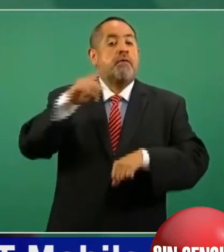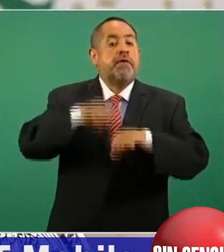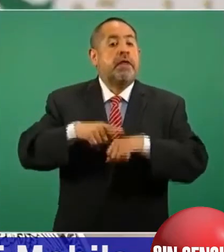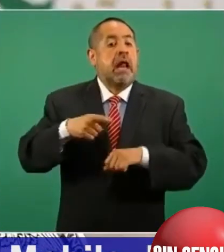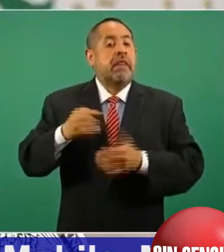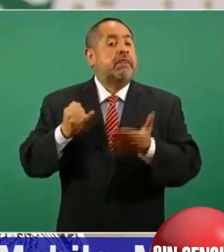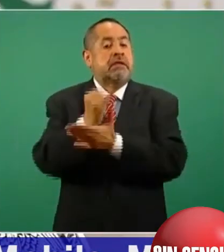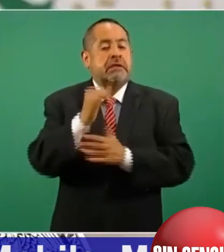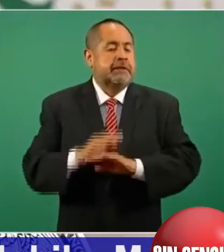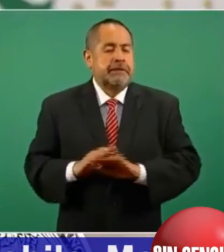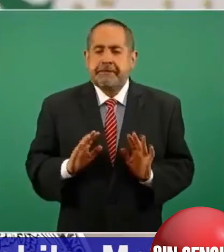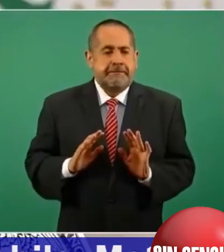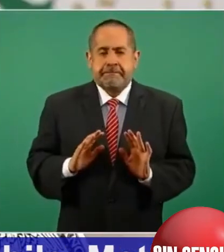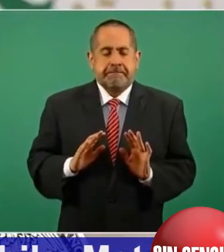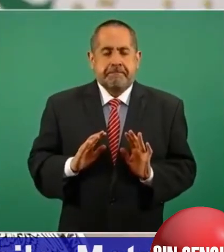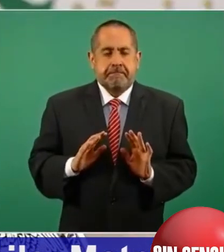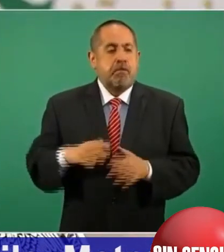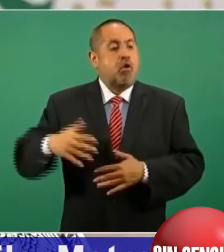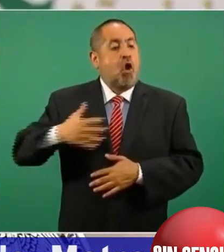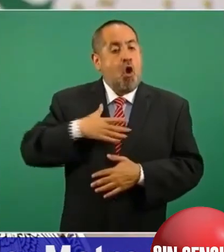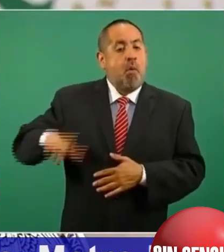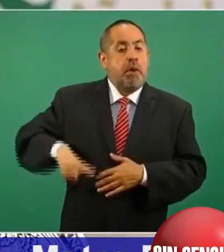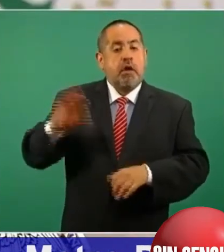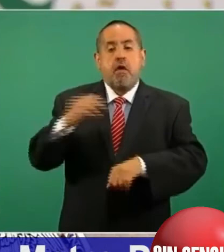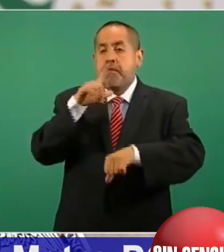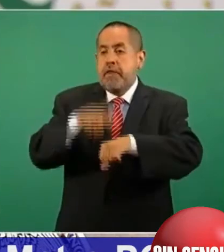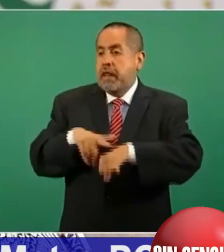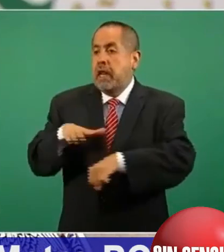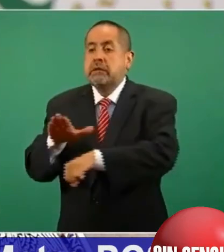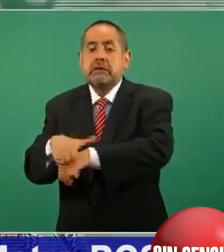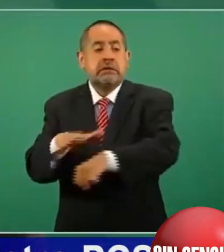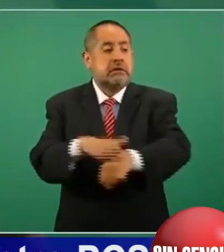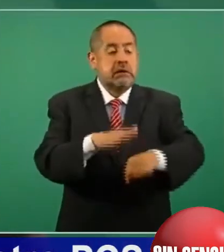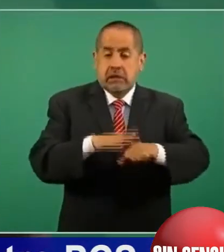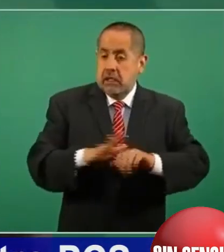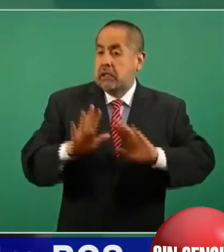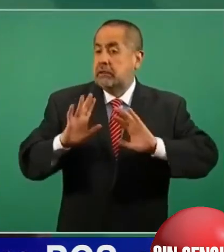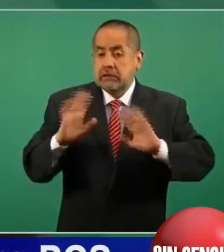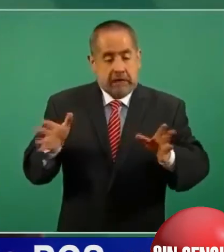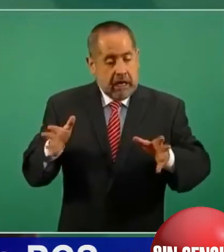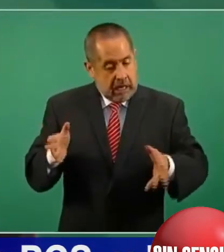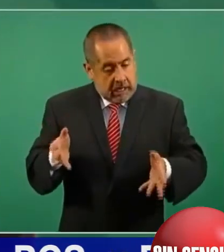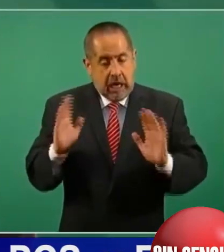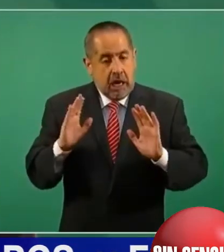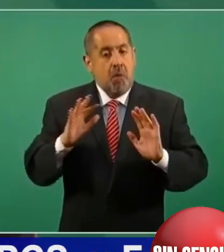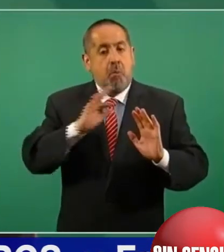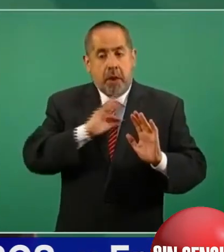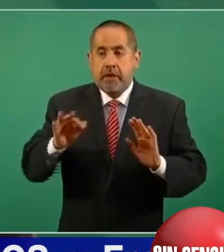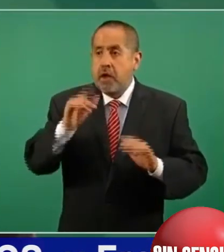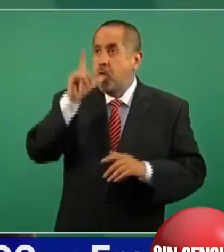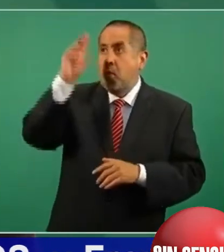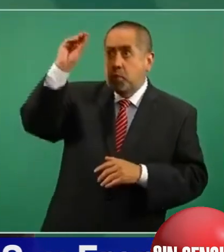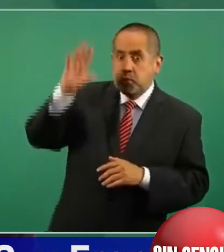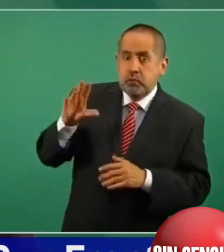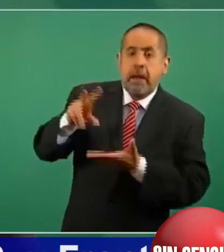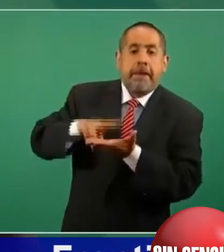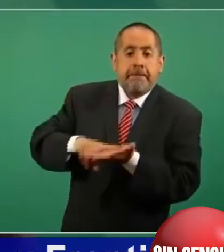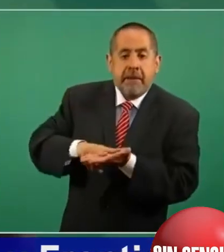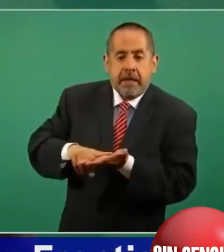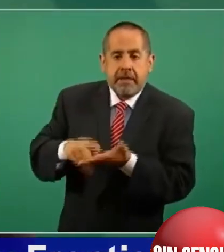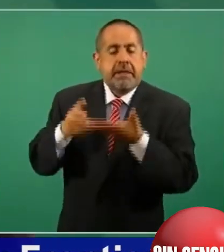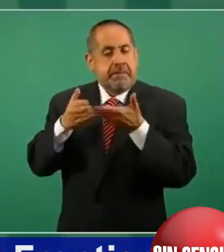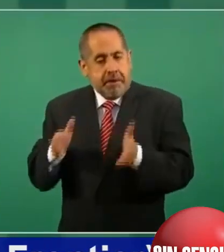gobierno federal lo que hace es decirle a las escuelas: ya se levantó la restricción sanitaria,